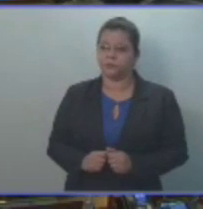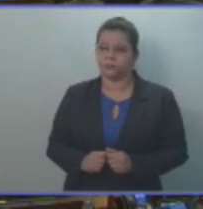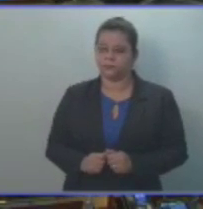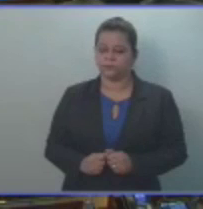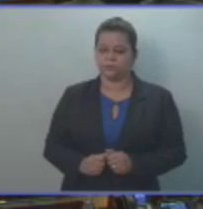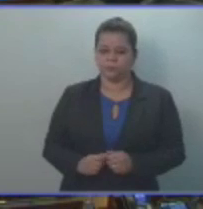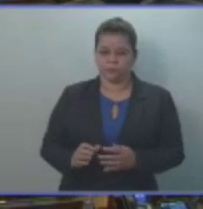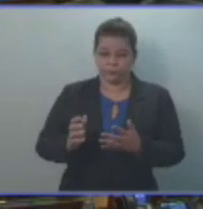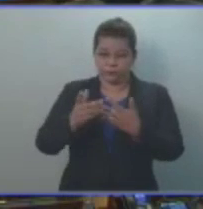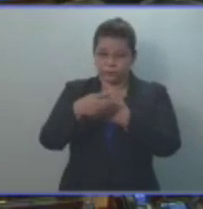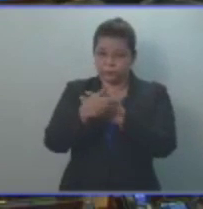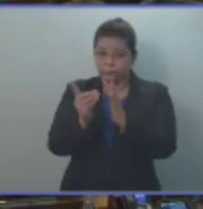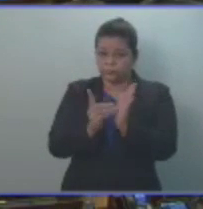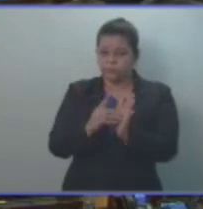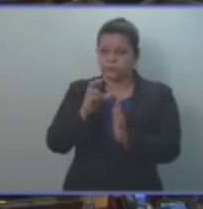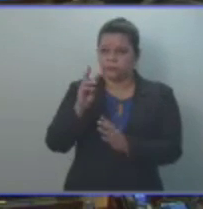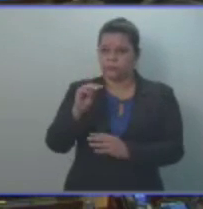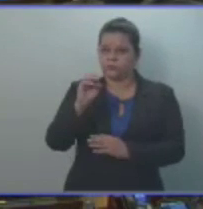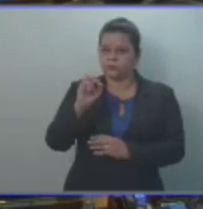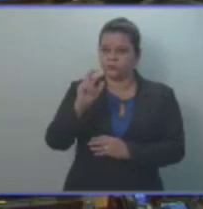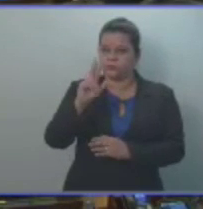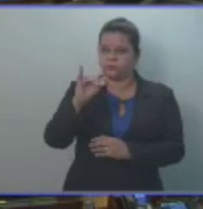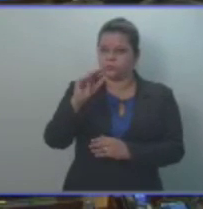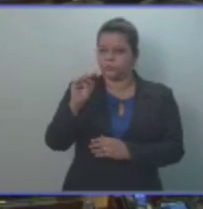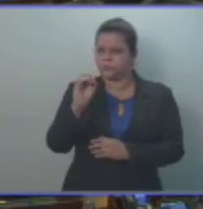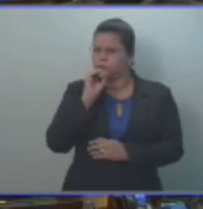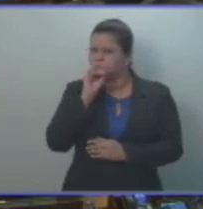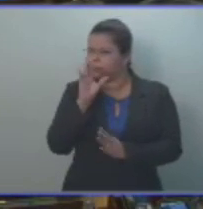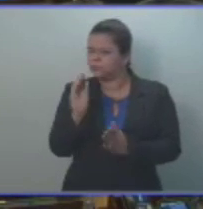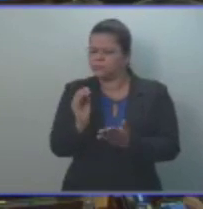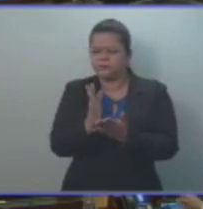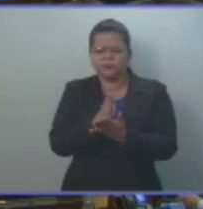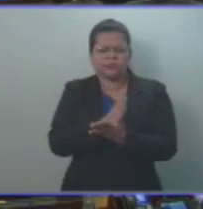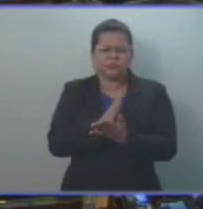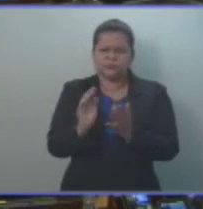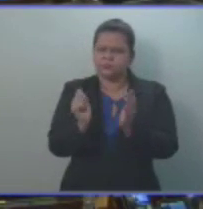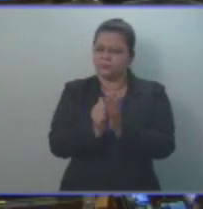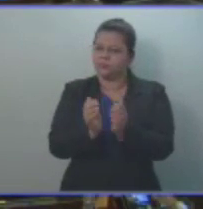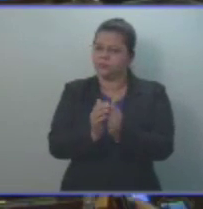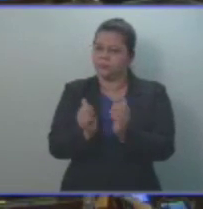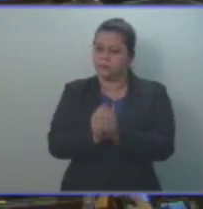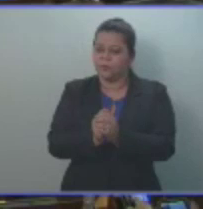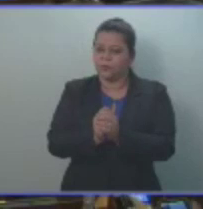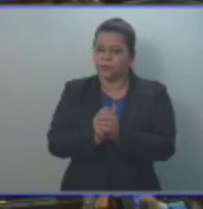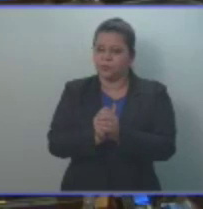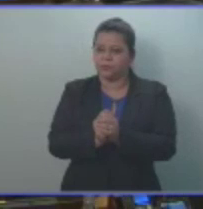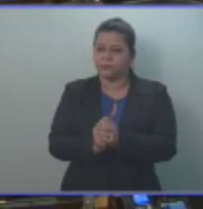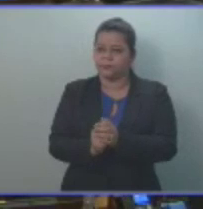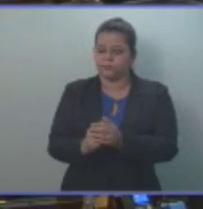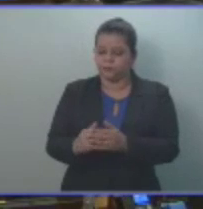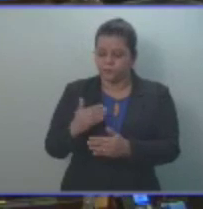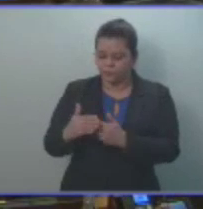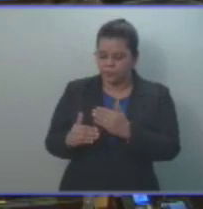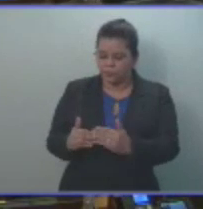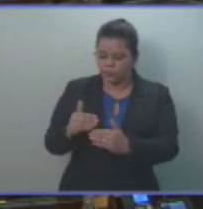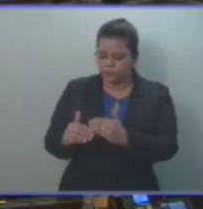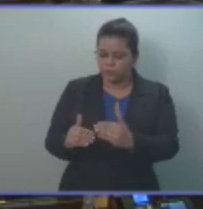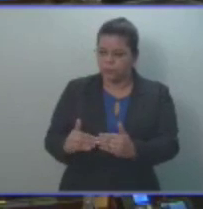Francisco Merino ha hecho la aclaración de que no ha habido violación alguna a lo que es el procedimiento. De tal manera de